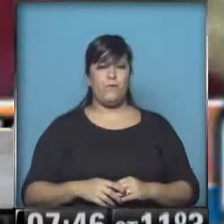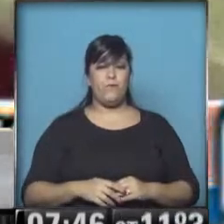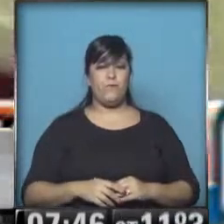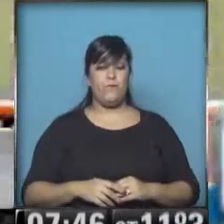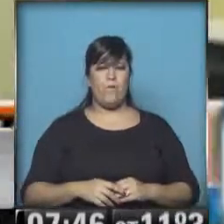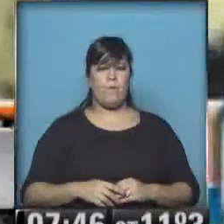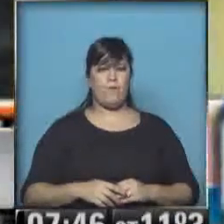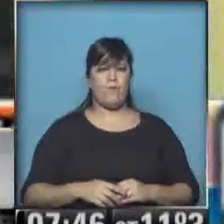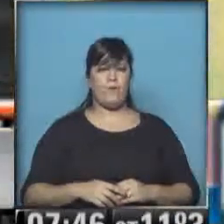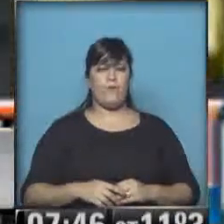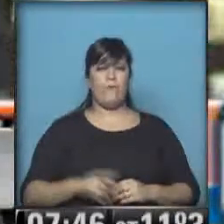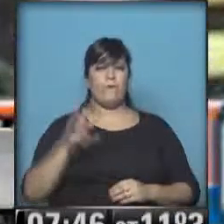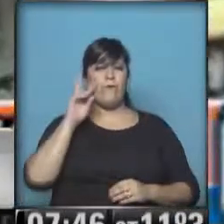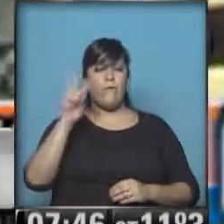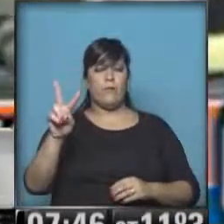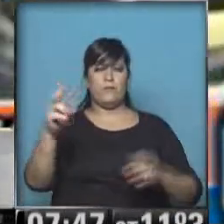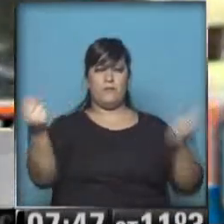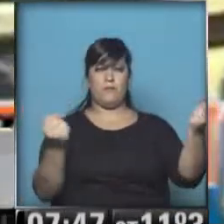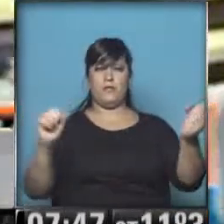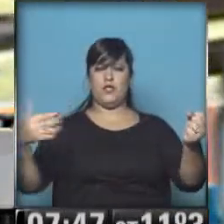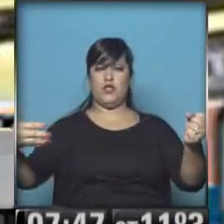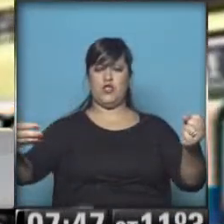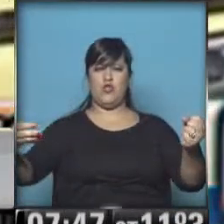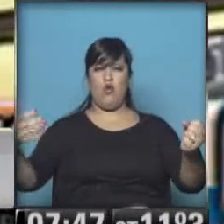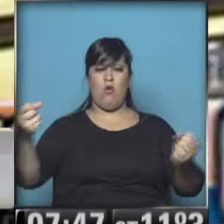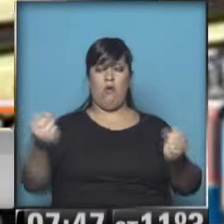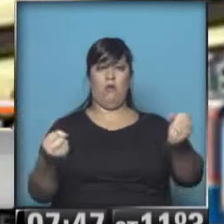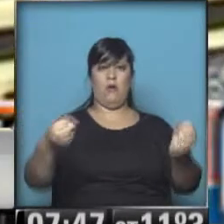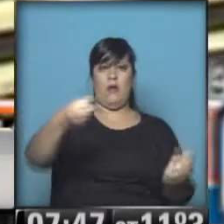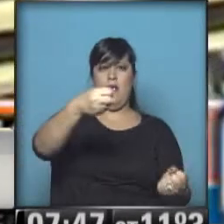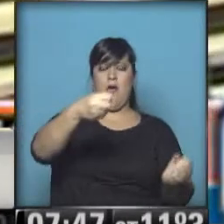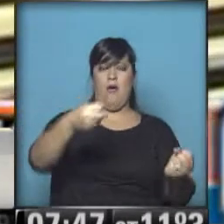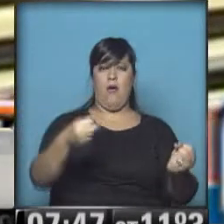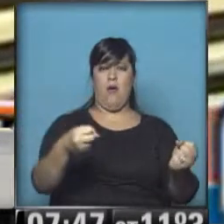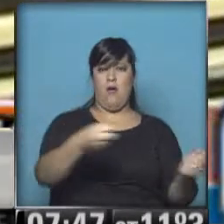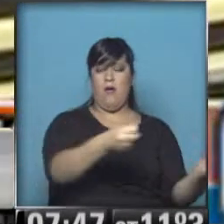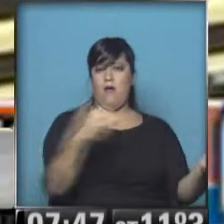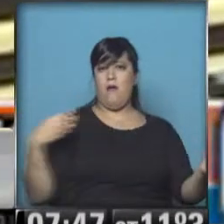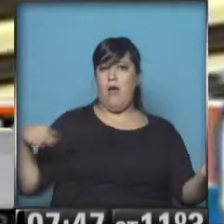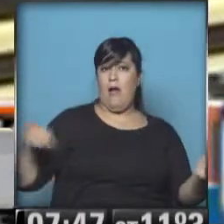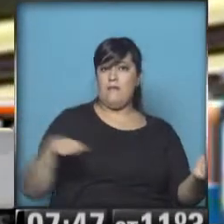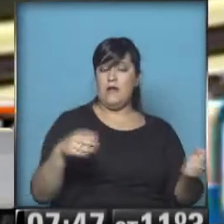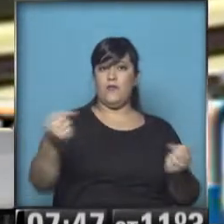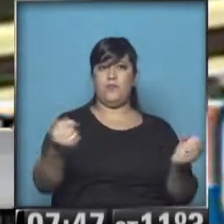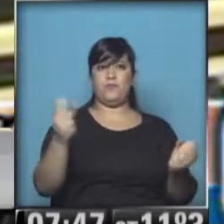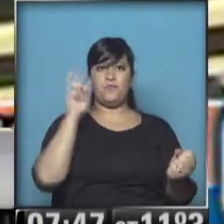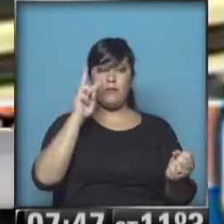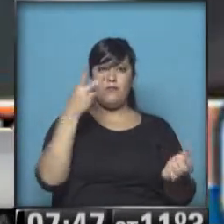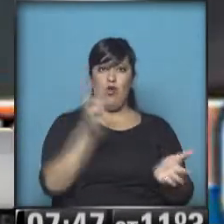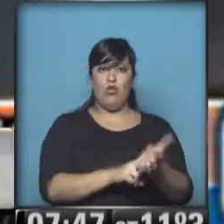¿no? Miro, lo miro, miro por el espejo para abrirme porque venía un auto atrás. Cuando me fijo de